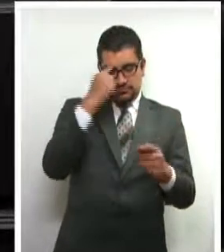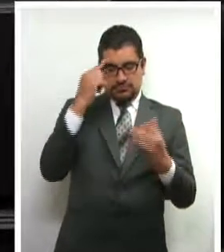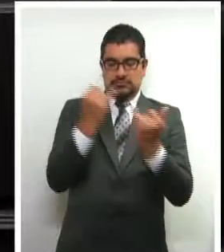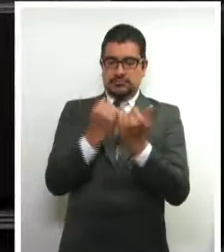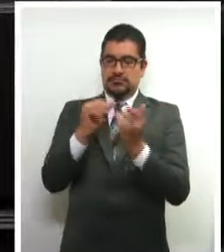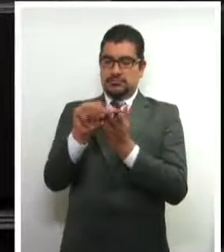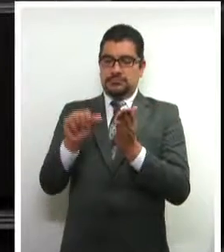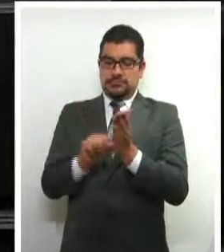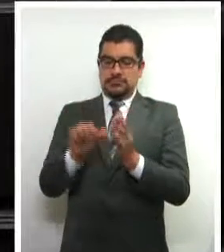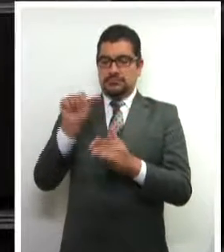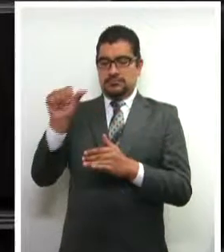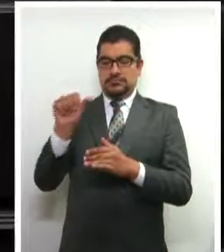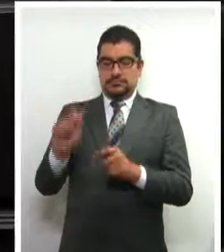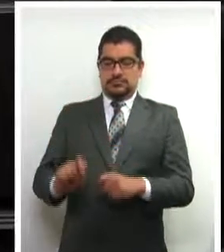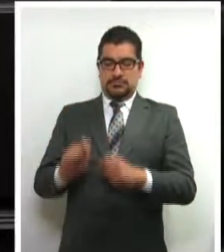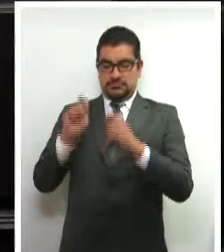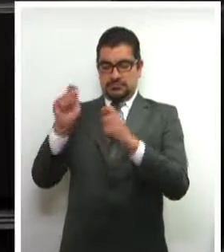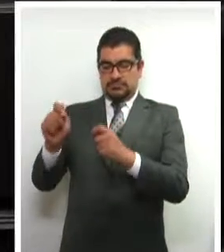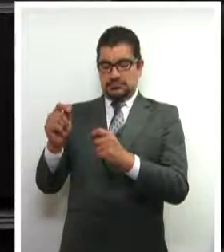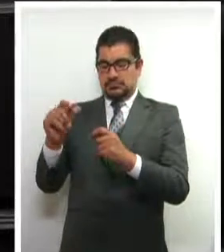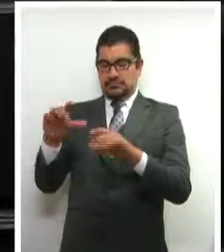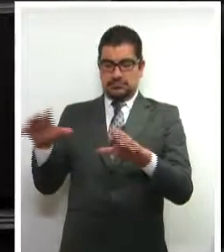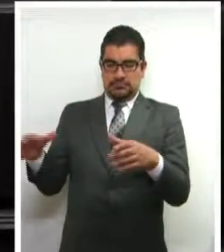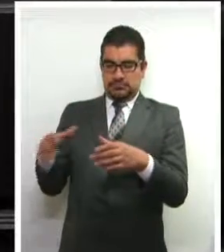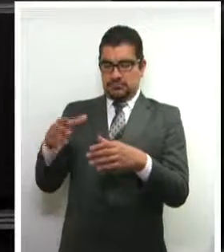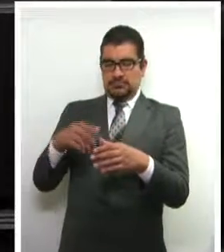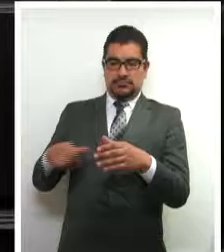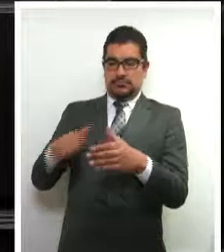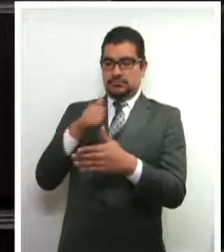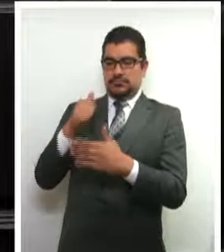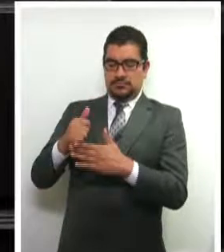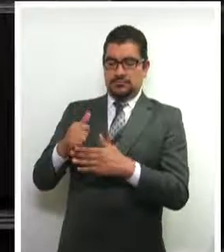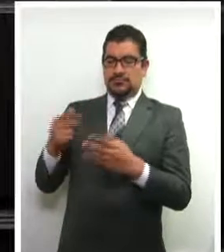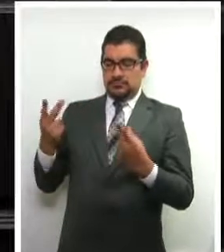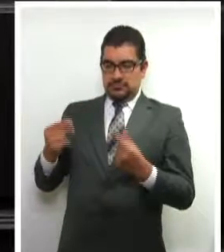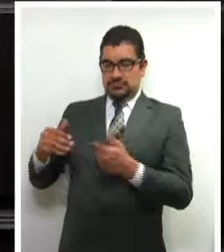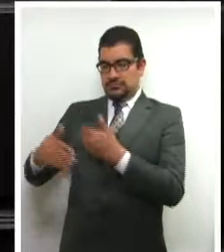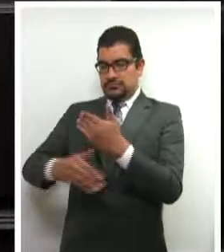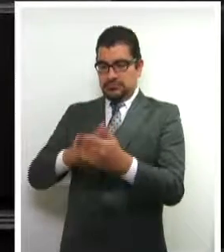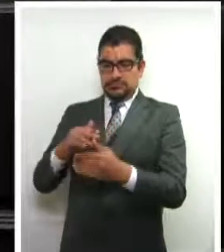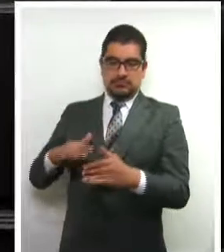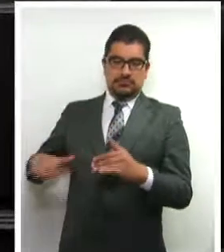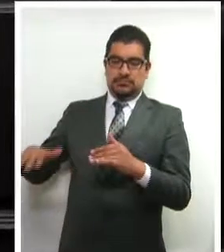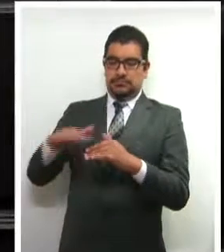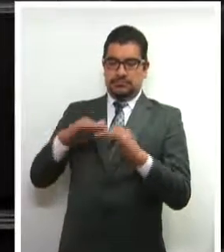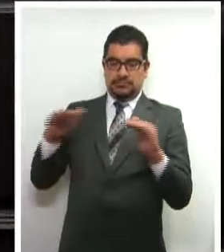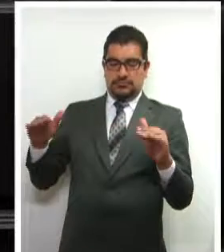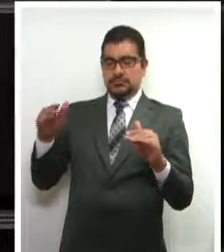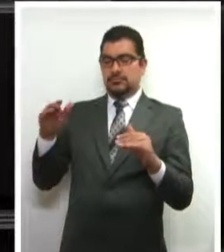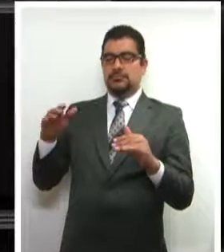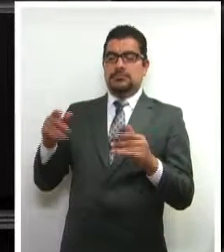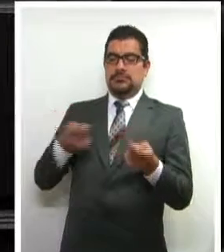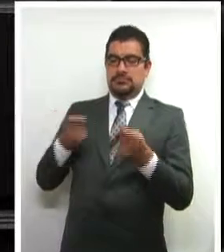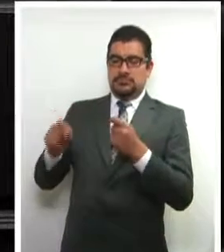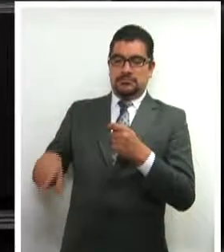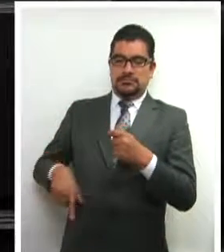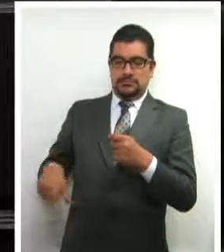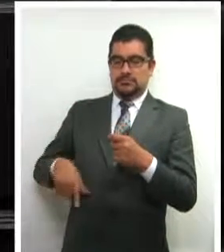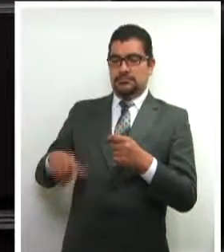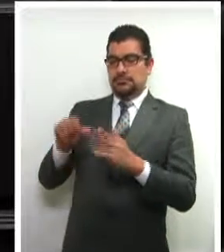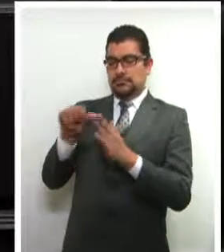artículo 16 a la Comisión de Ciudadanía, Ejercicio Democrático y Régimen de Gobierno, los